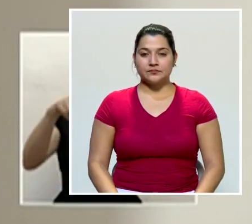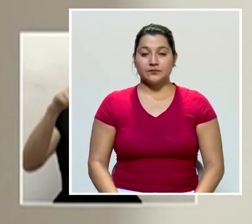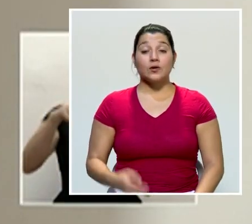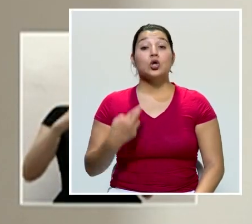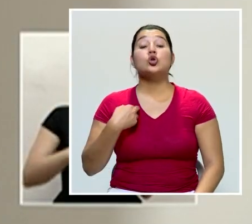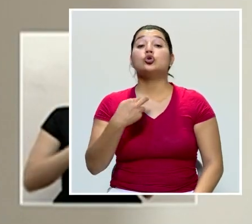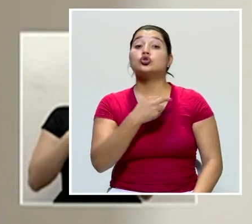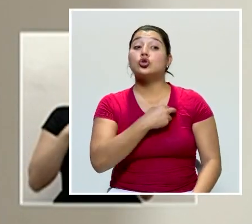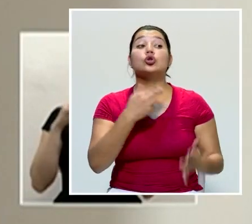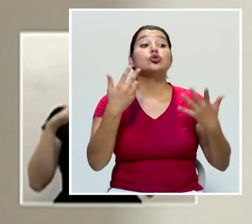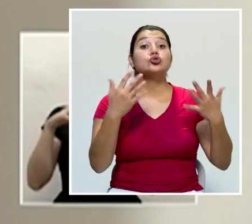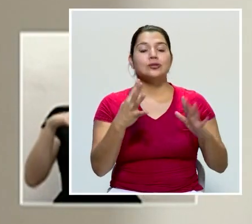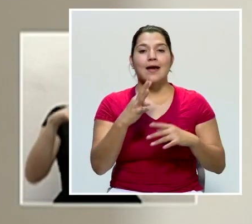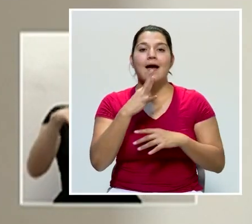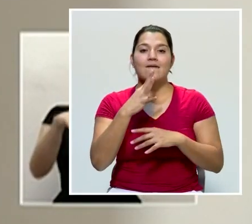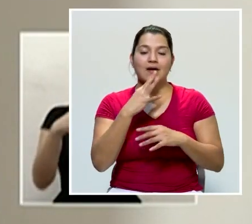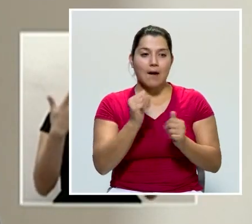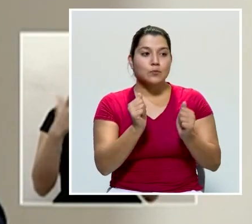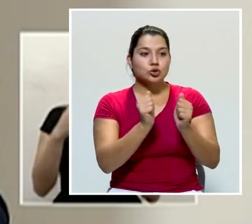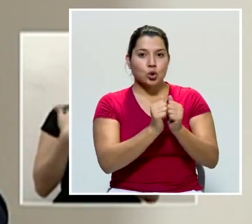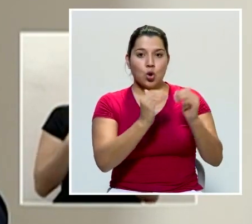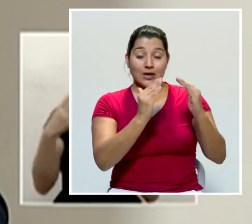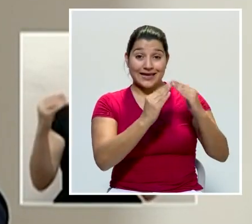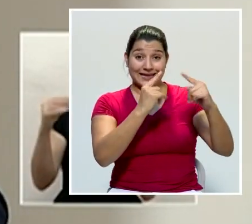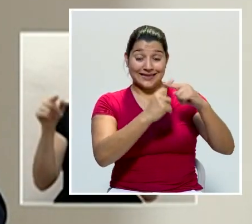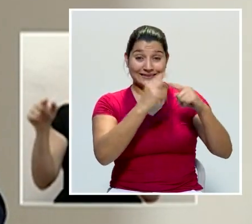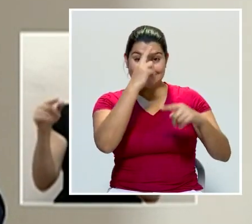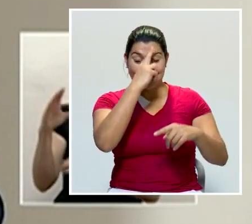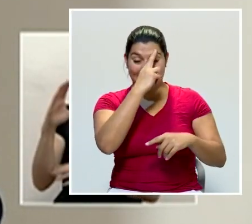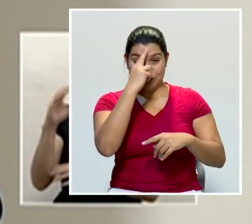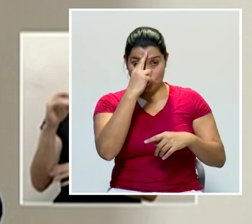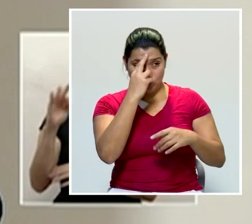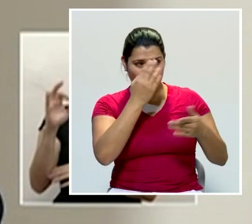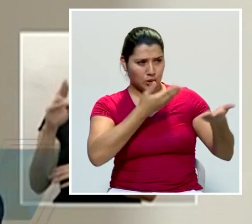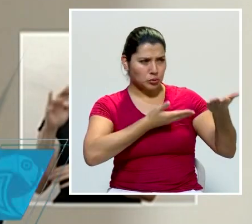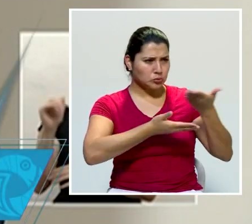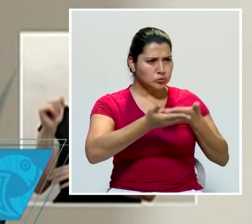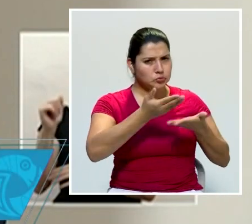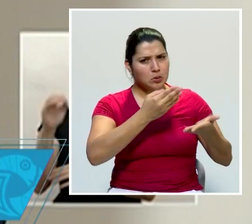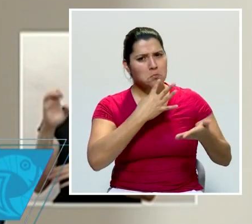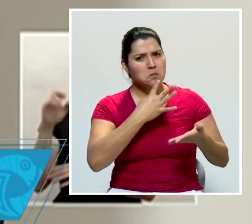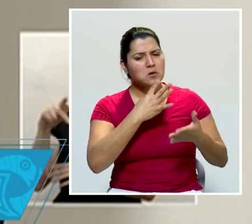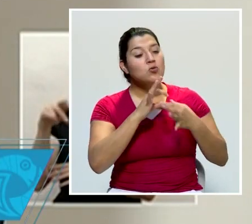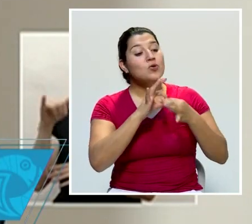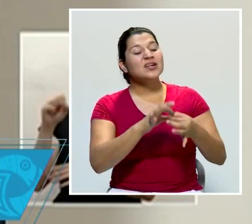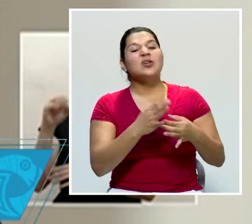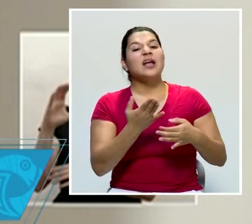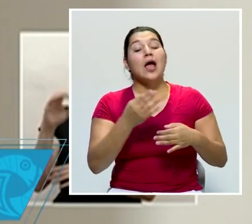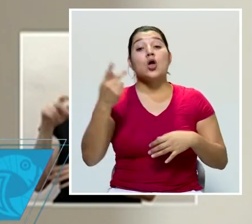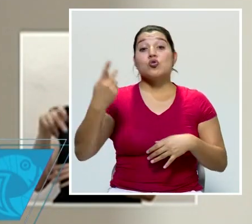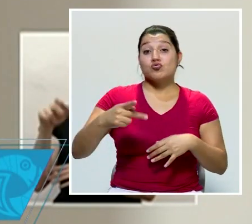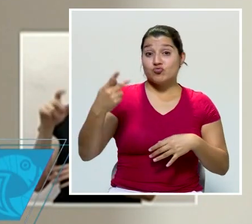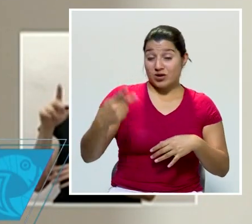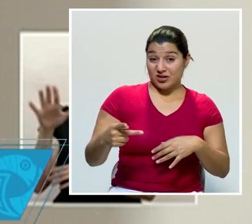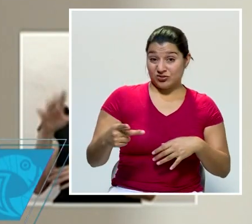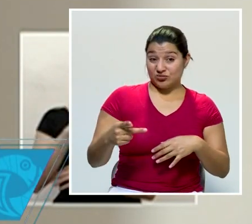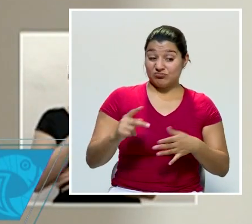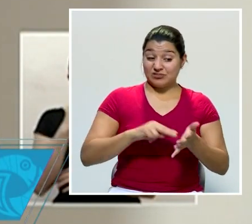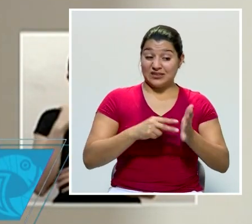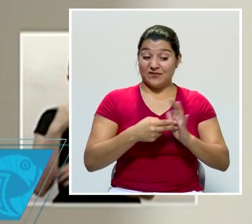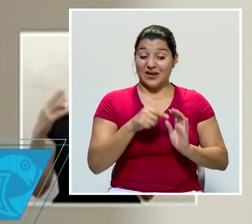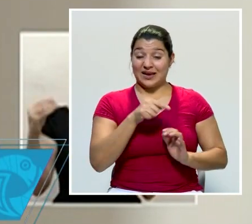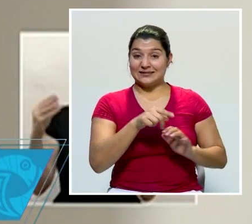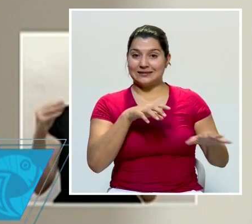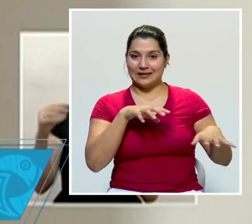Nosotros ya hemos conversado con la conferencia sobre los riesgos que representa este